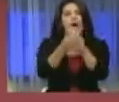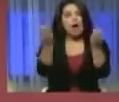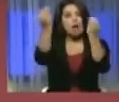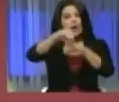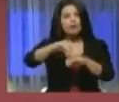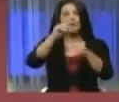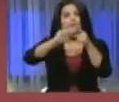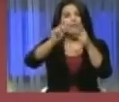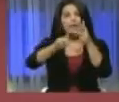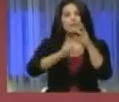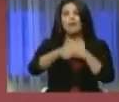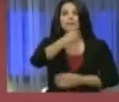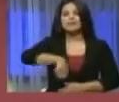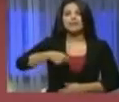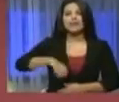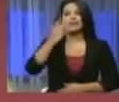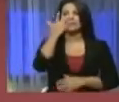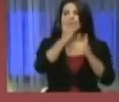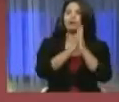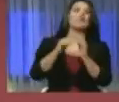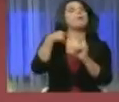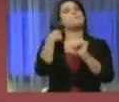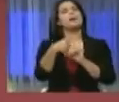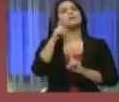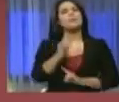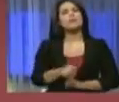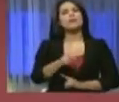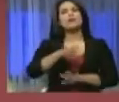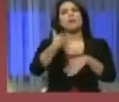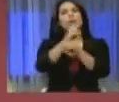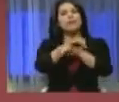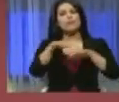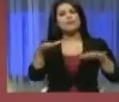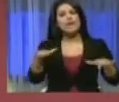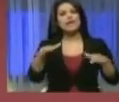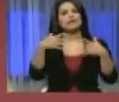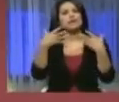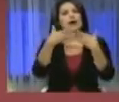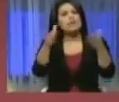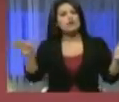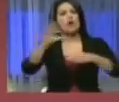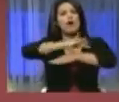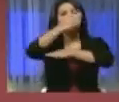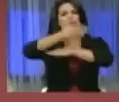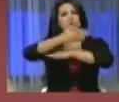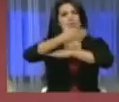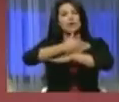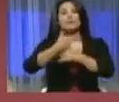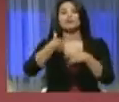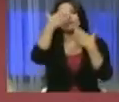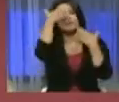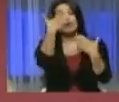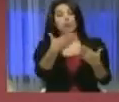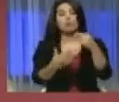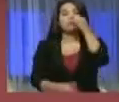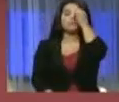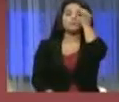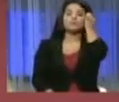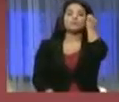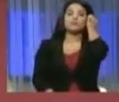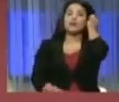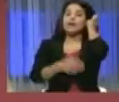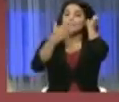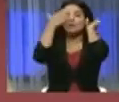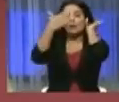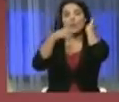que han evolucionado el despliegue de la apertura de la frontera. Desde aquí le envío un saludo a nuestros